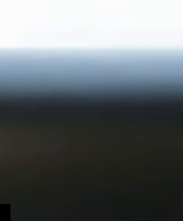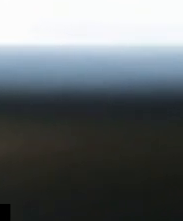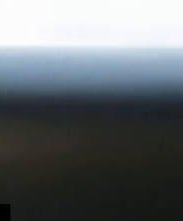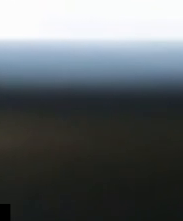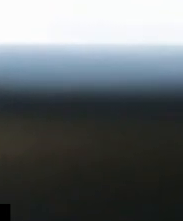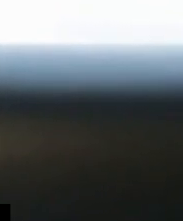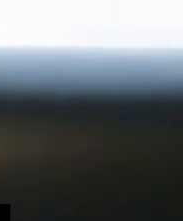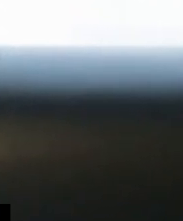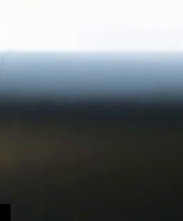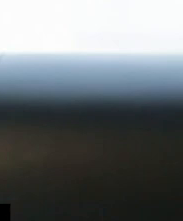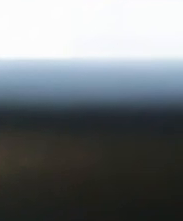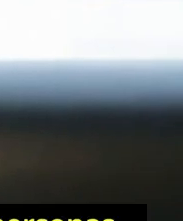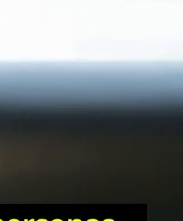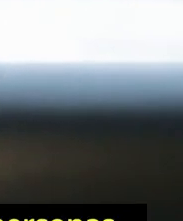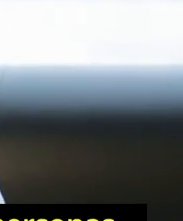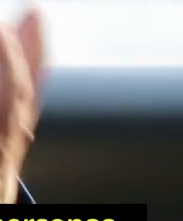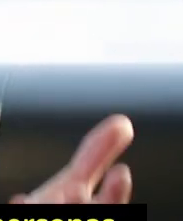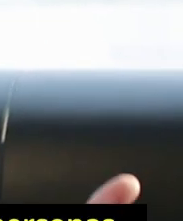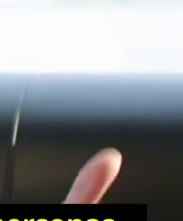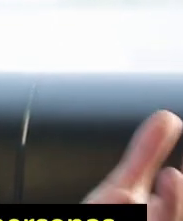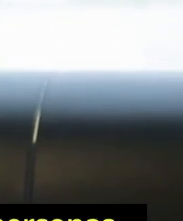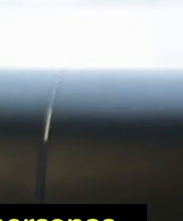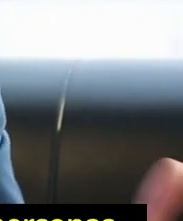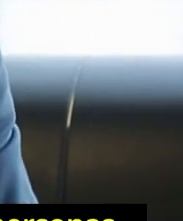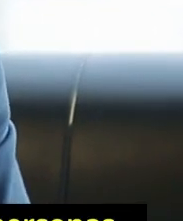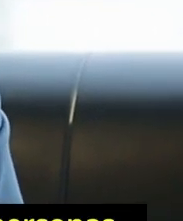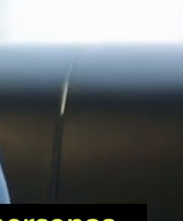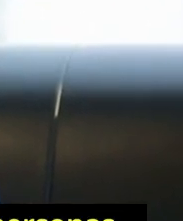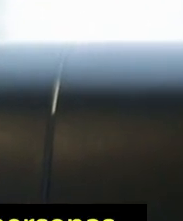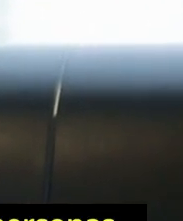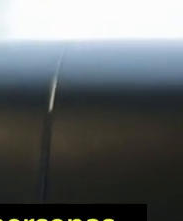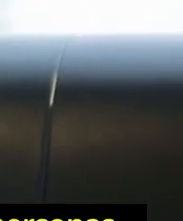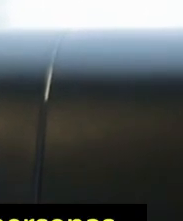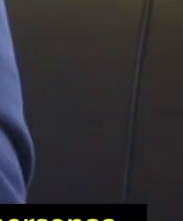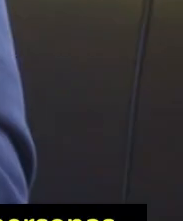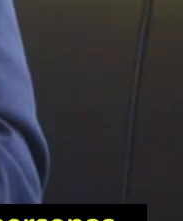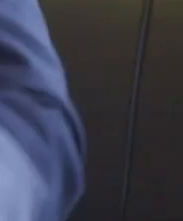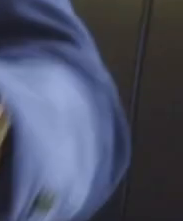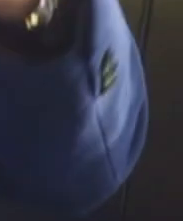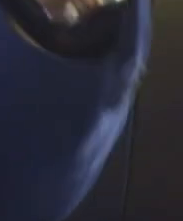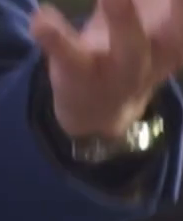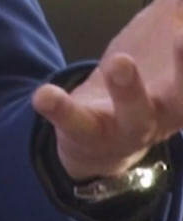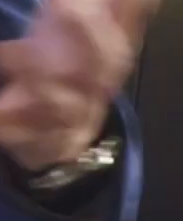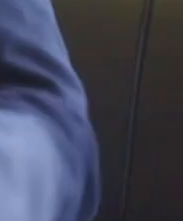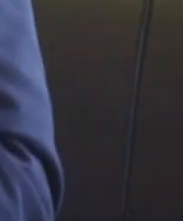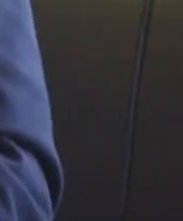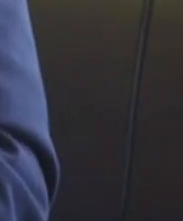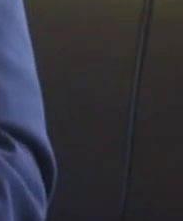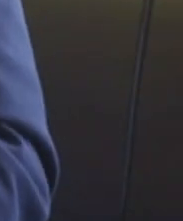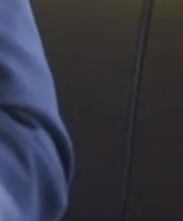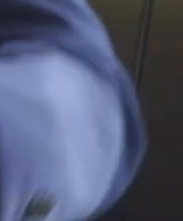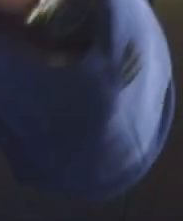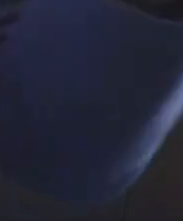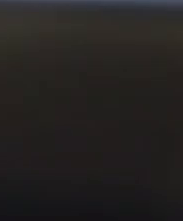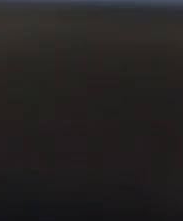mayor regulación concreta y precisa, sino mayor flexibilidad para adaptarnos a las necesidades de las personas, a su voluntad de vivir en